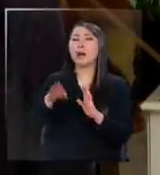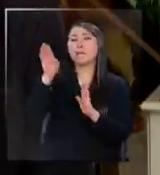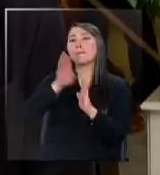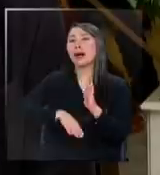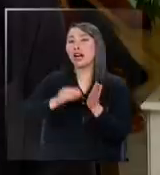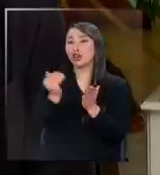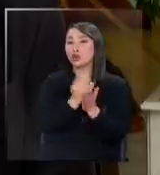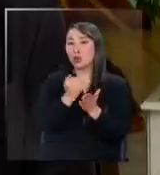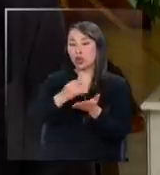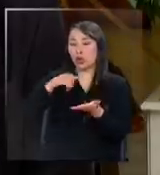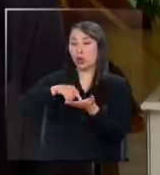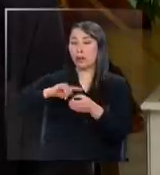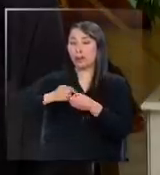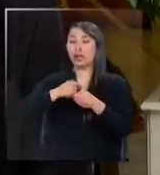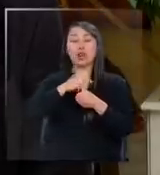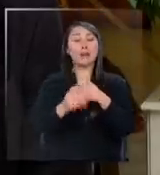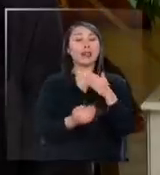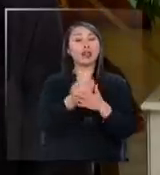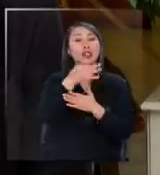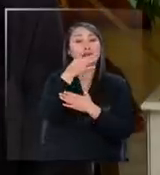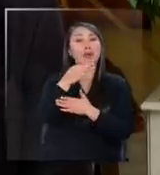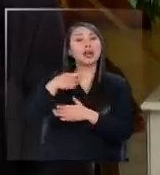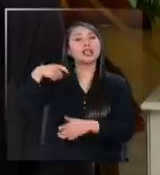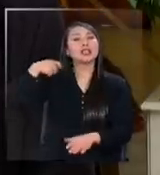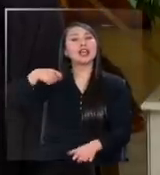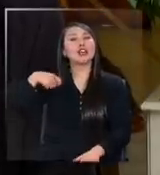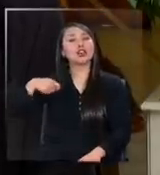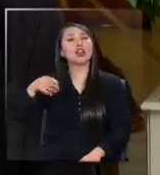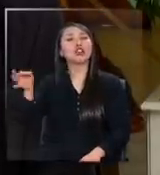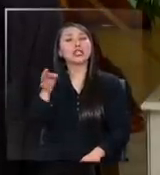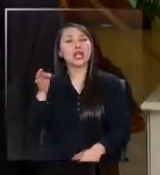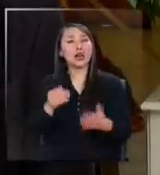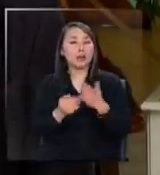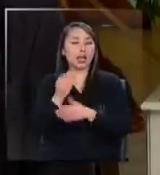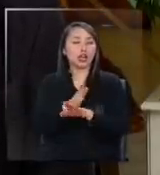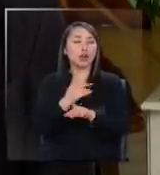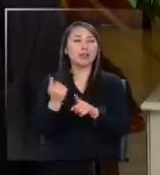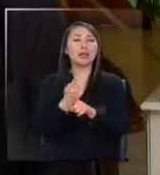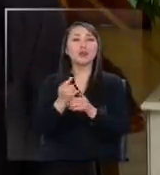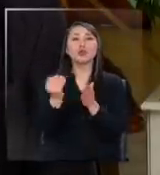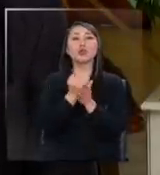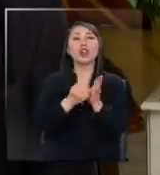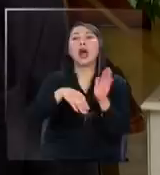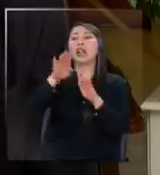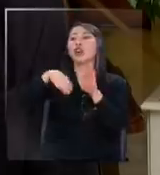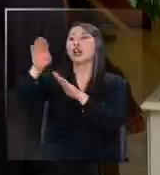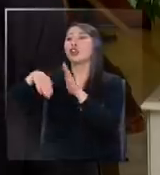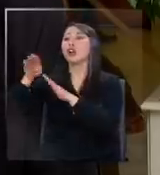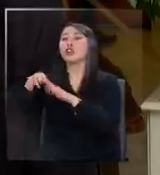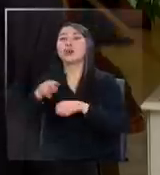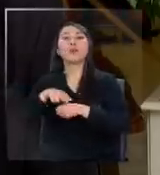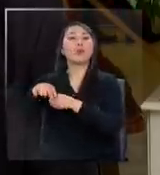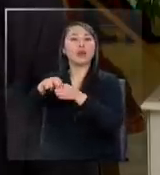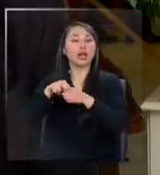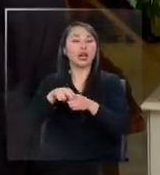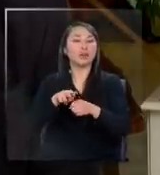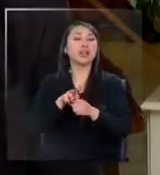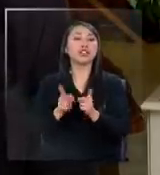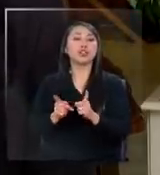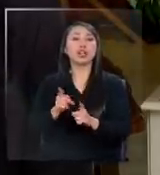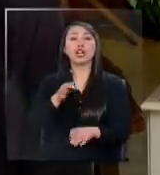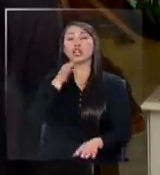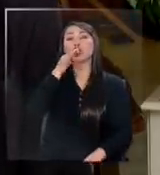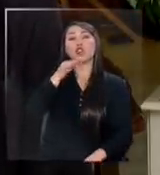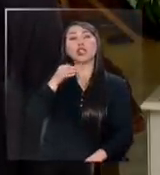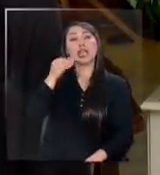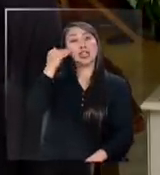los parlamentarios, lo decía más temprano incluso la senadora Van Rysselberghe, de todos los sueldos más altos, digamos, de la administración pública. Yo lo dije